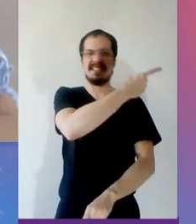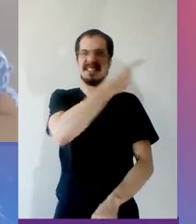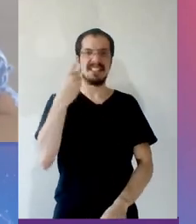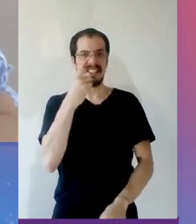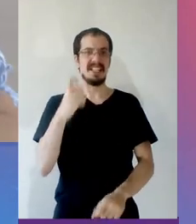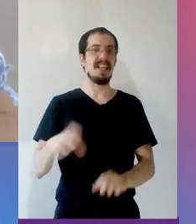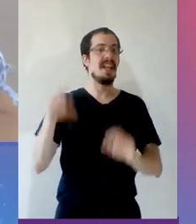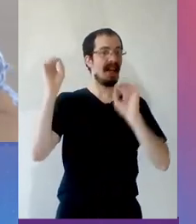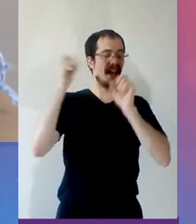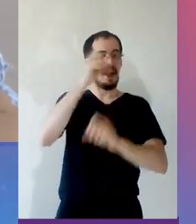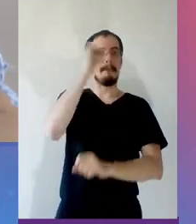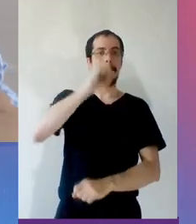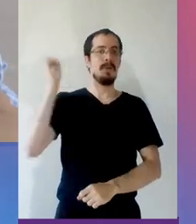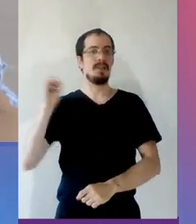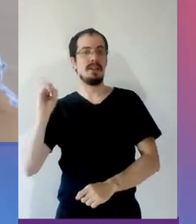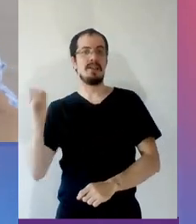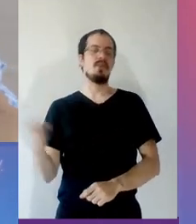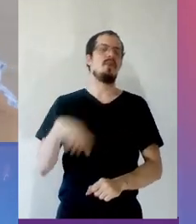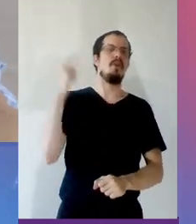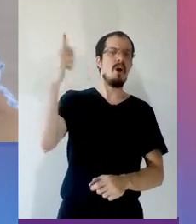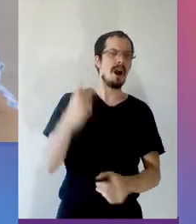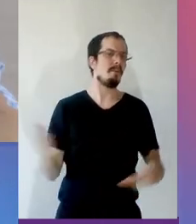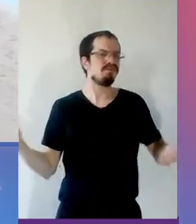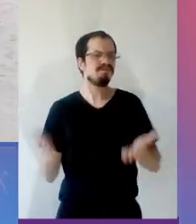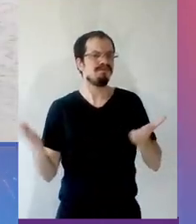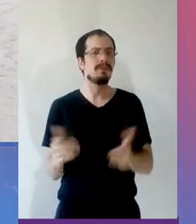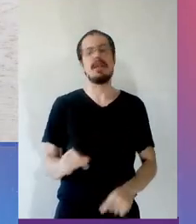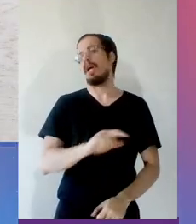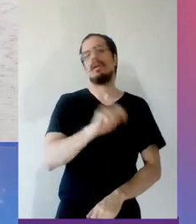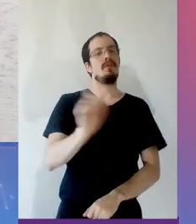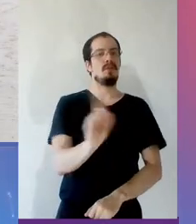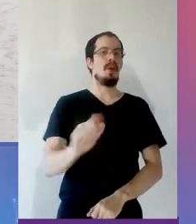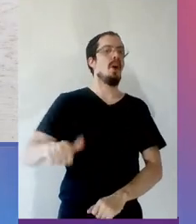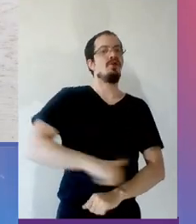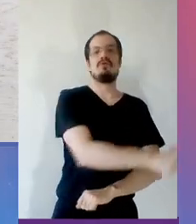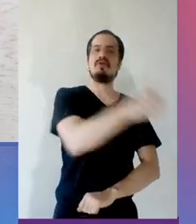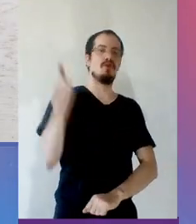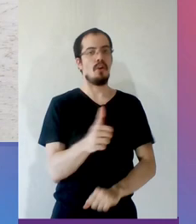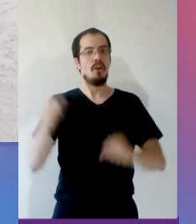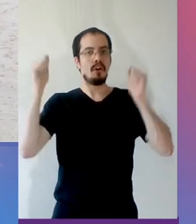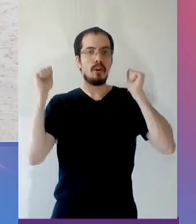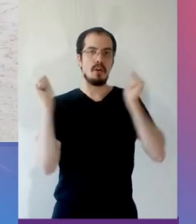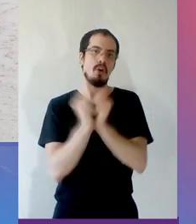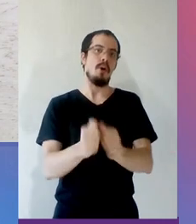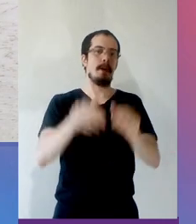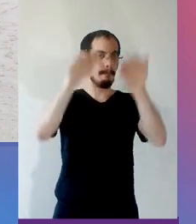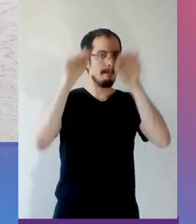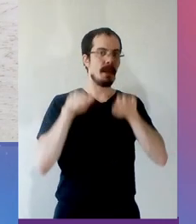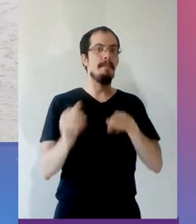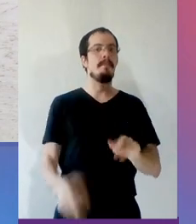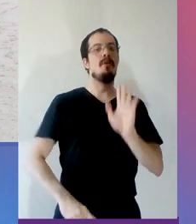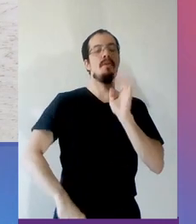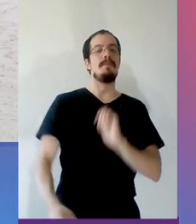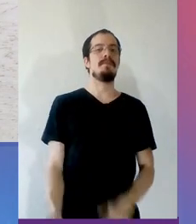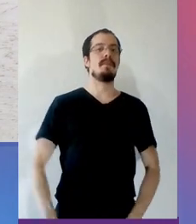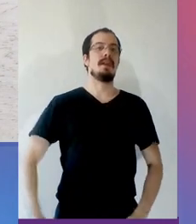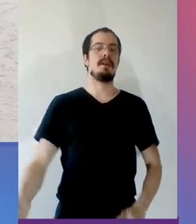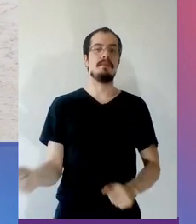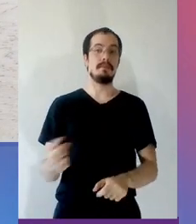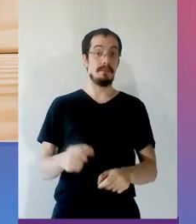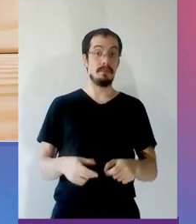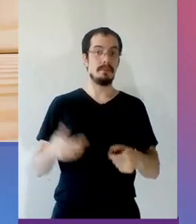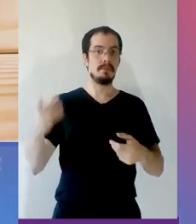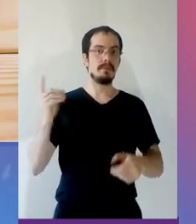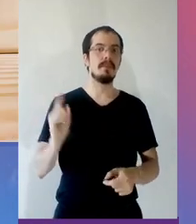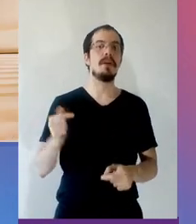pero aunque tengan un 20%, tienen el derecho a alcanzar ese 20%. Y en ese contexto, a mí me ha tocado